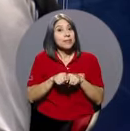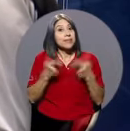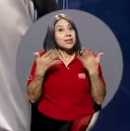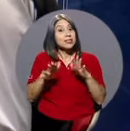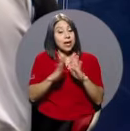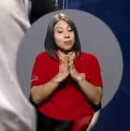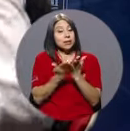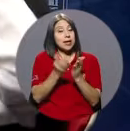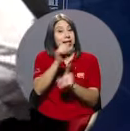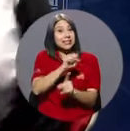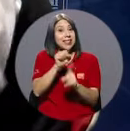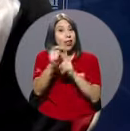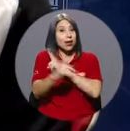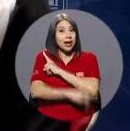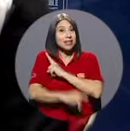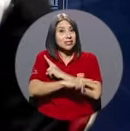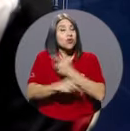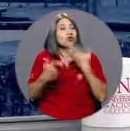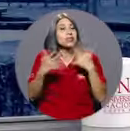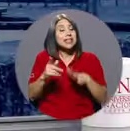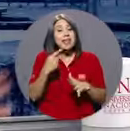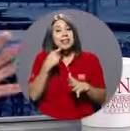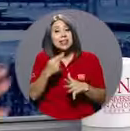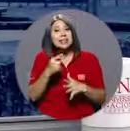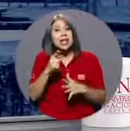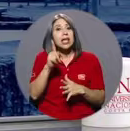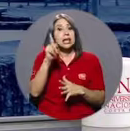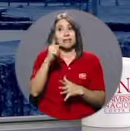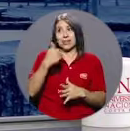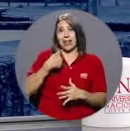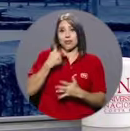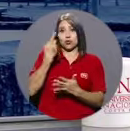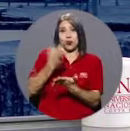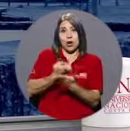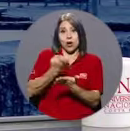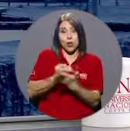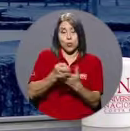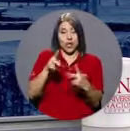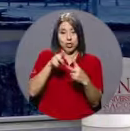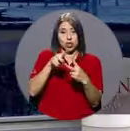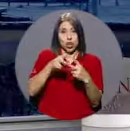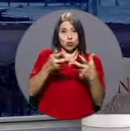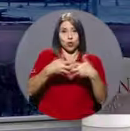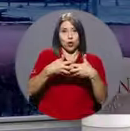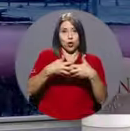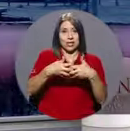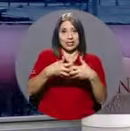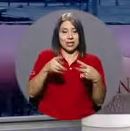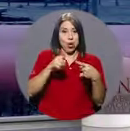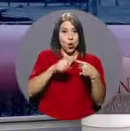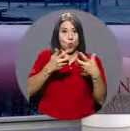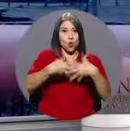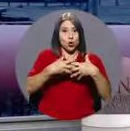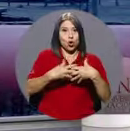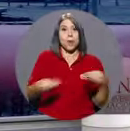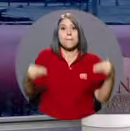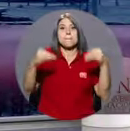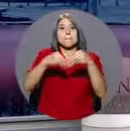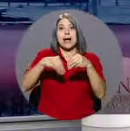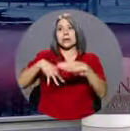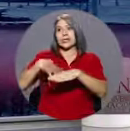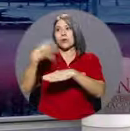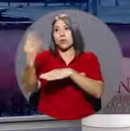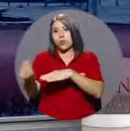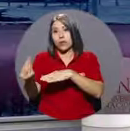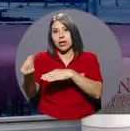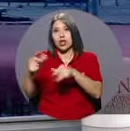el Estado de la Nación hace mucho tiempo, que tiene dos motores, ¿verdad? Ese motor que está más vinculado al sector externo y a zonas francas